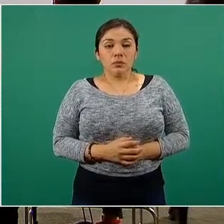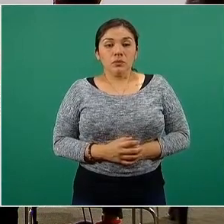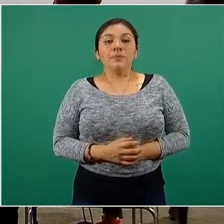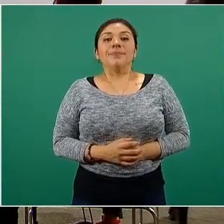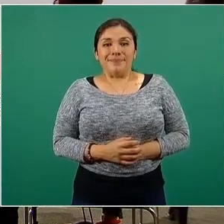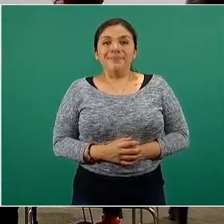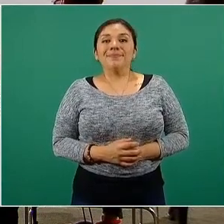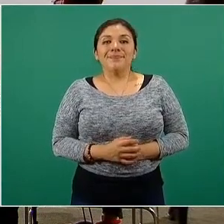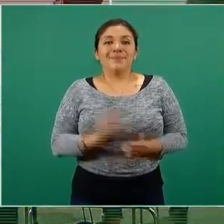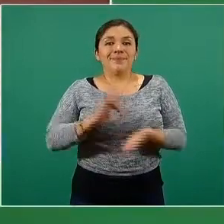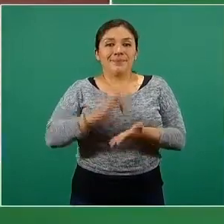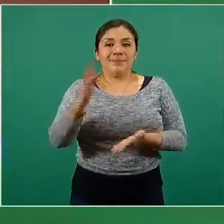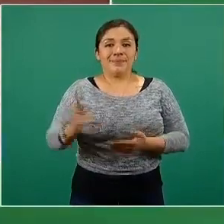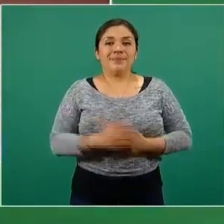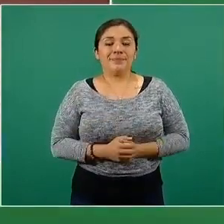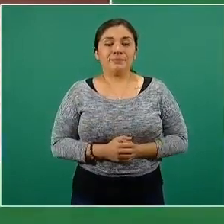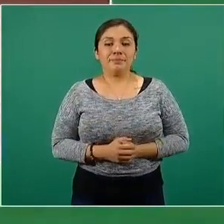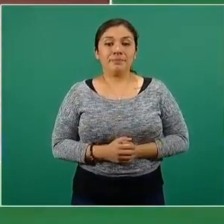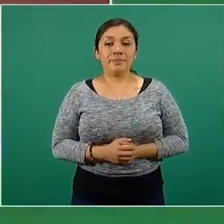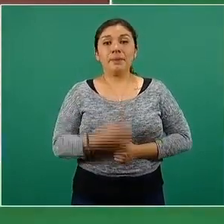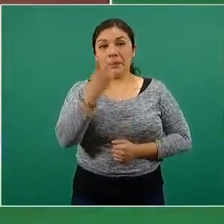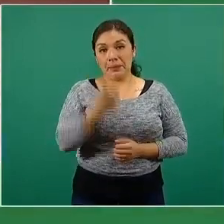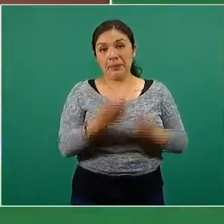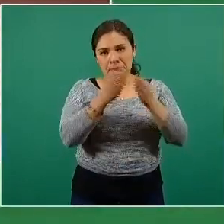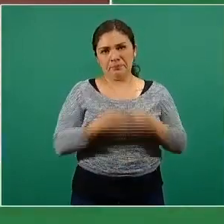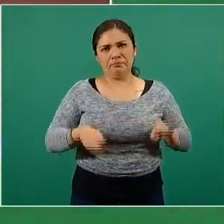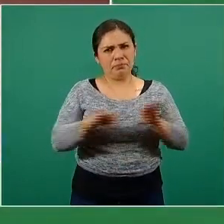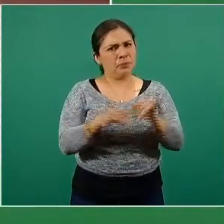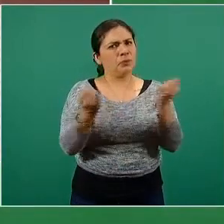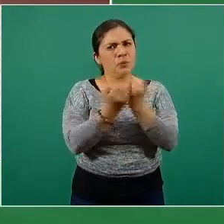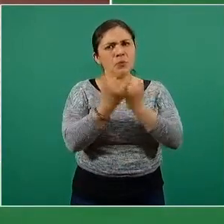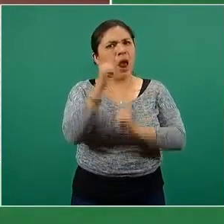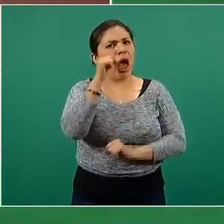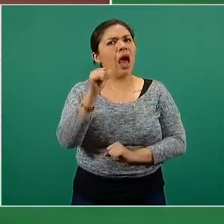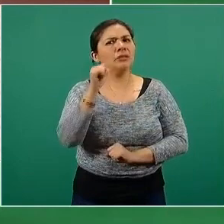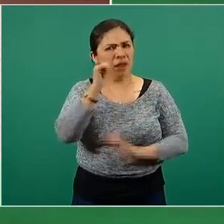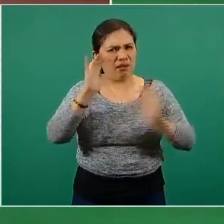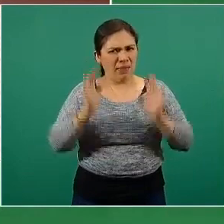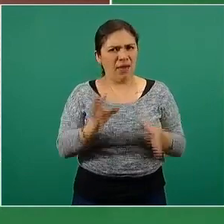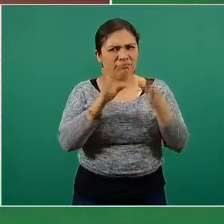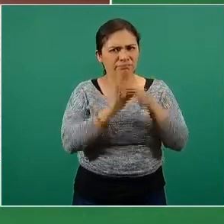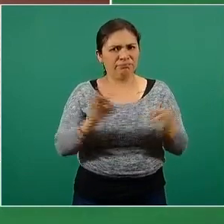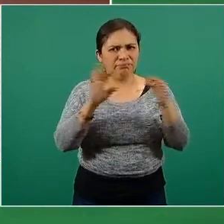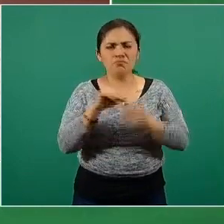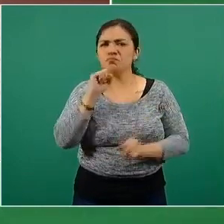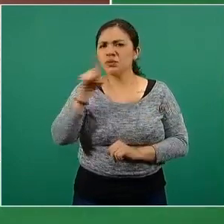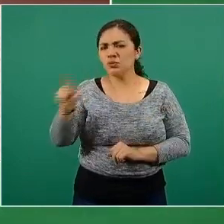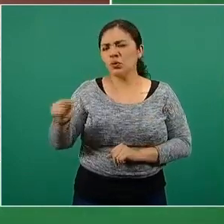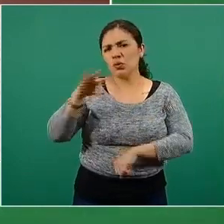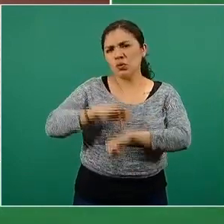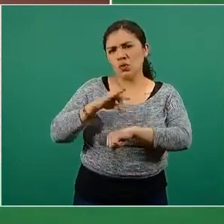Sí, muchas gracias. Digo, es importante, ya lo aclaramos también ayer y lo acaba de mencionar la doctora Santa.